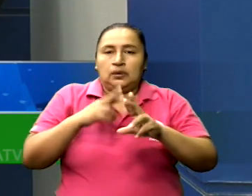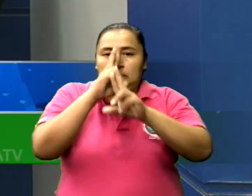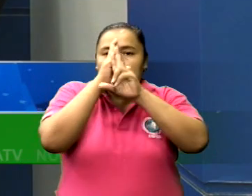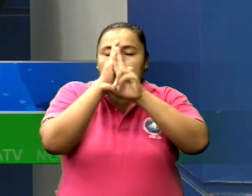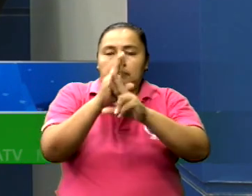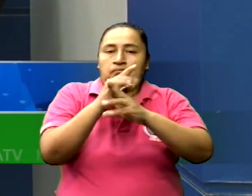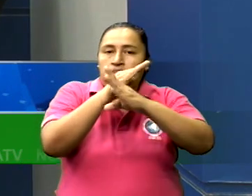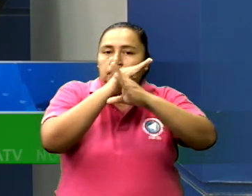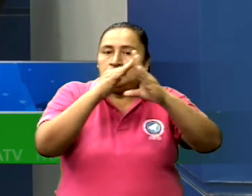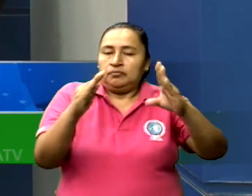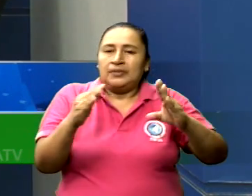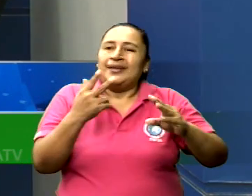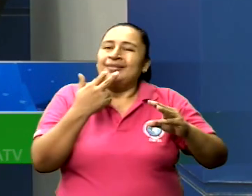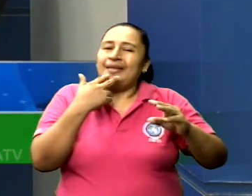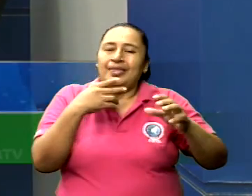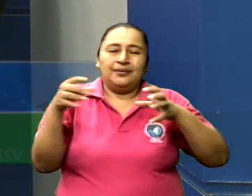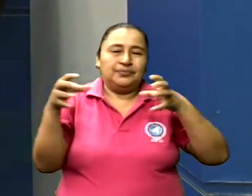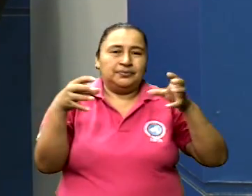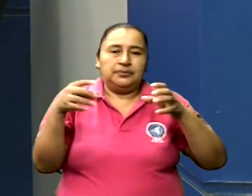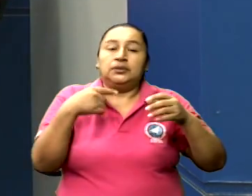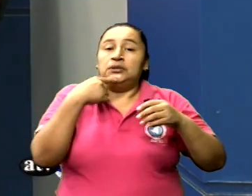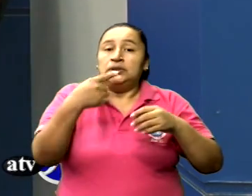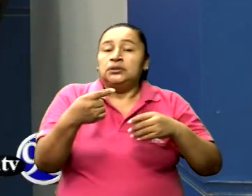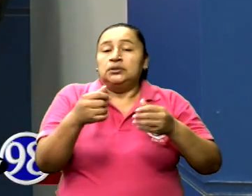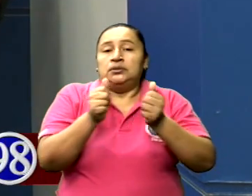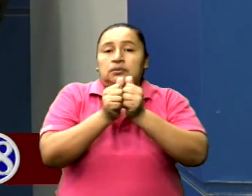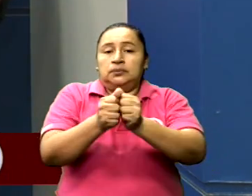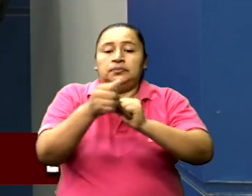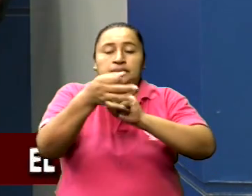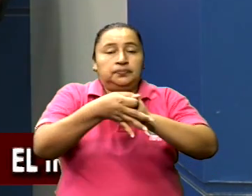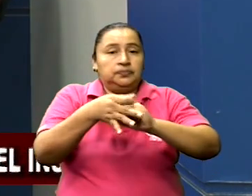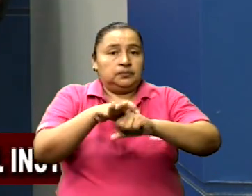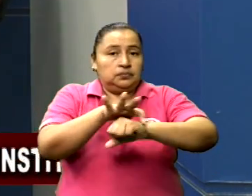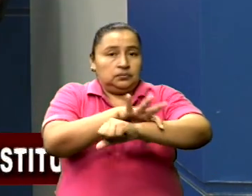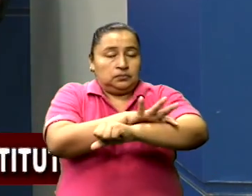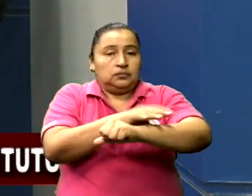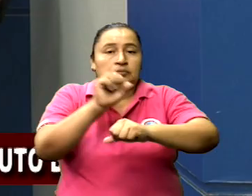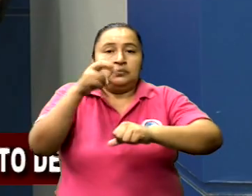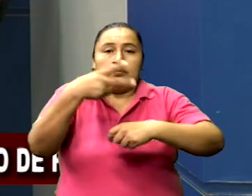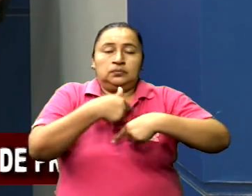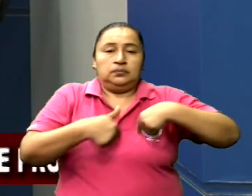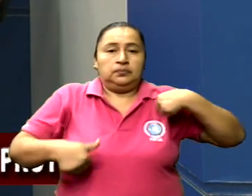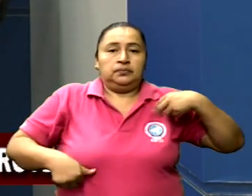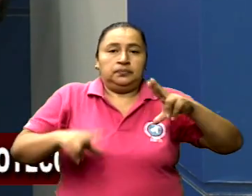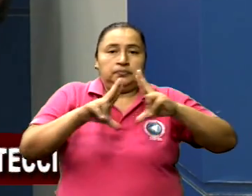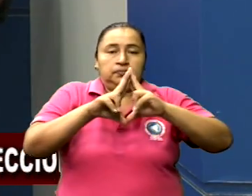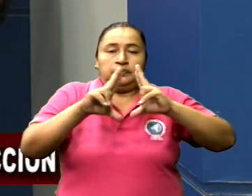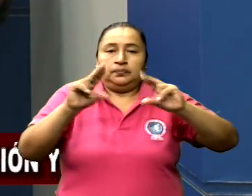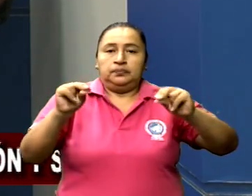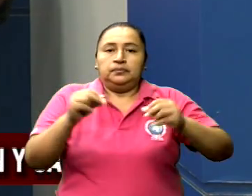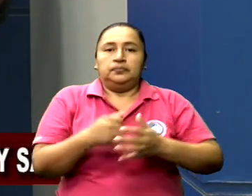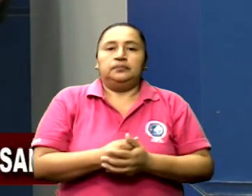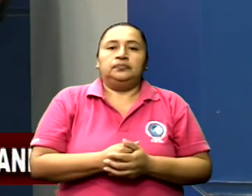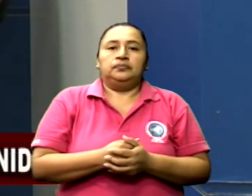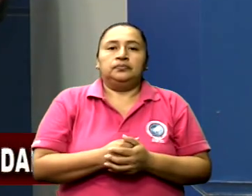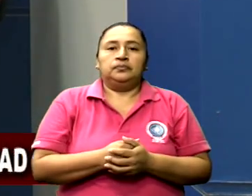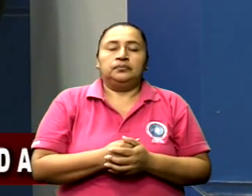y lejos de la conflictividad, expresó la compañera Rosario Murillo, vicepresidenta de la República de